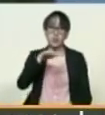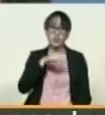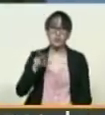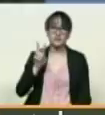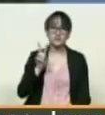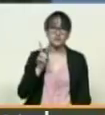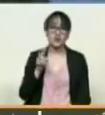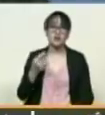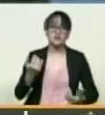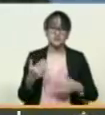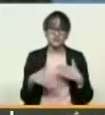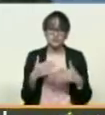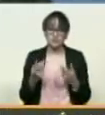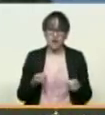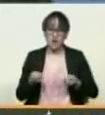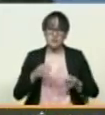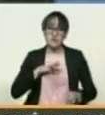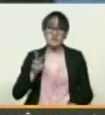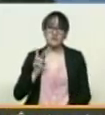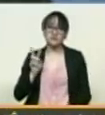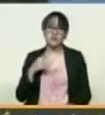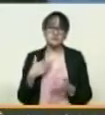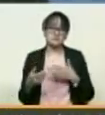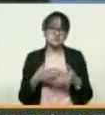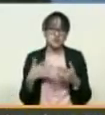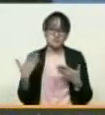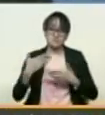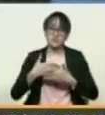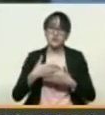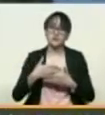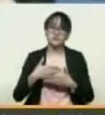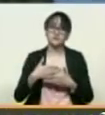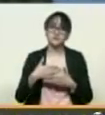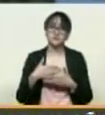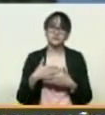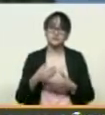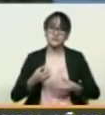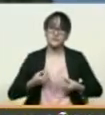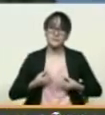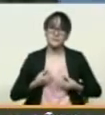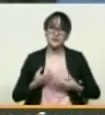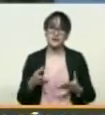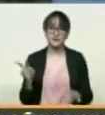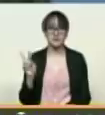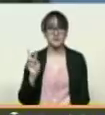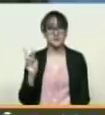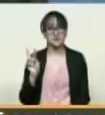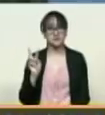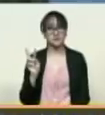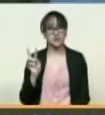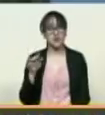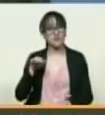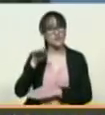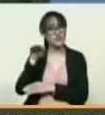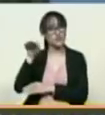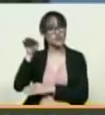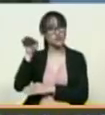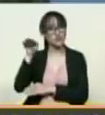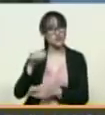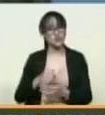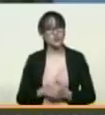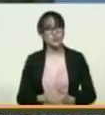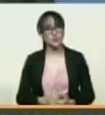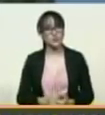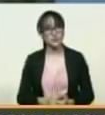para reactivar la economía venezolana a pesar de estas restricciones y para garantizar desde Venezuela nuestro futuro y